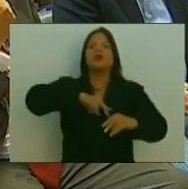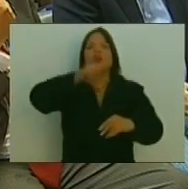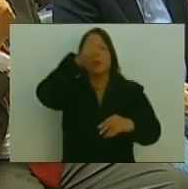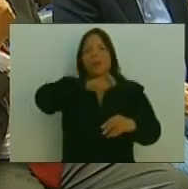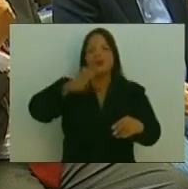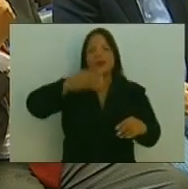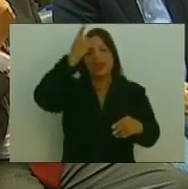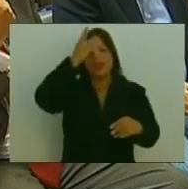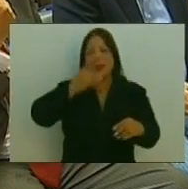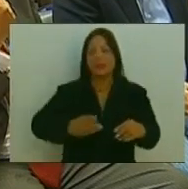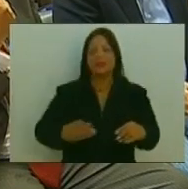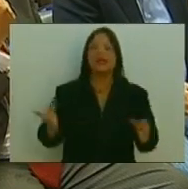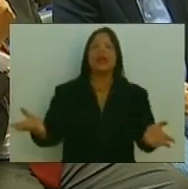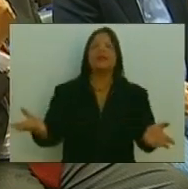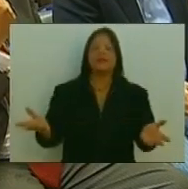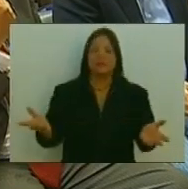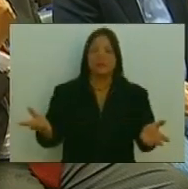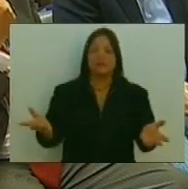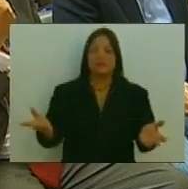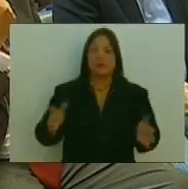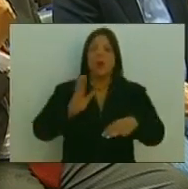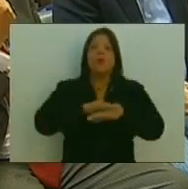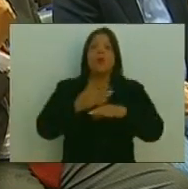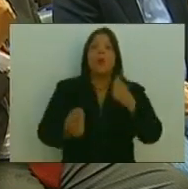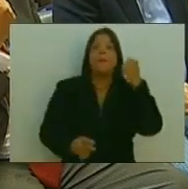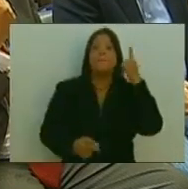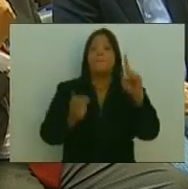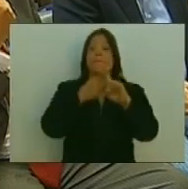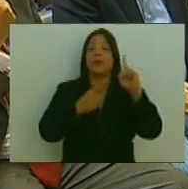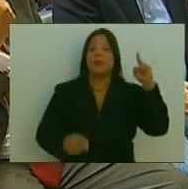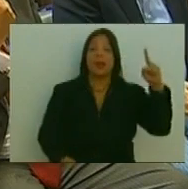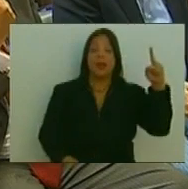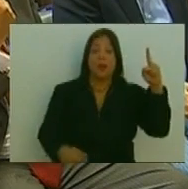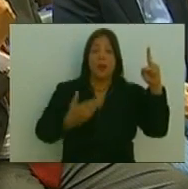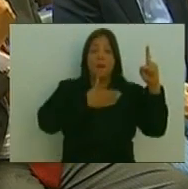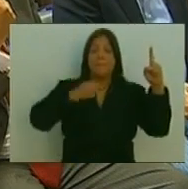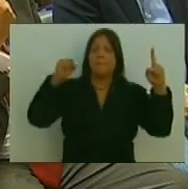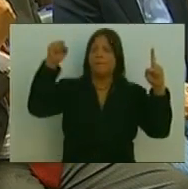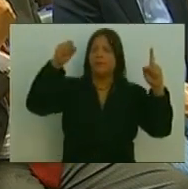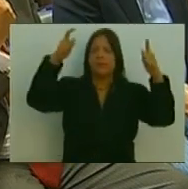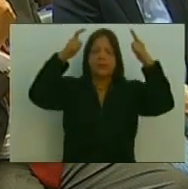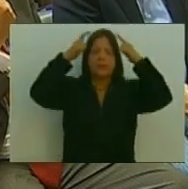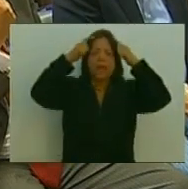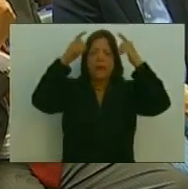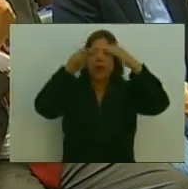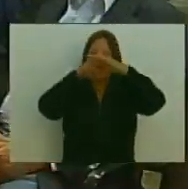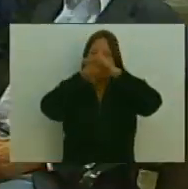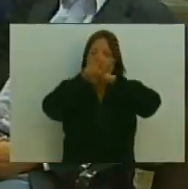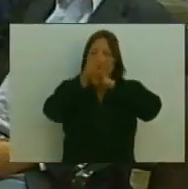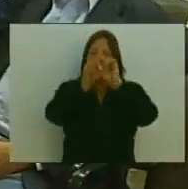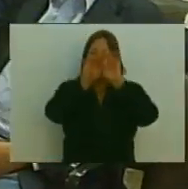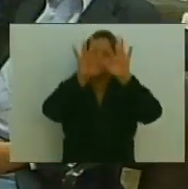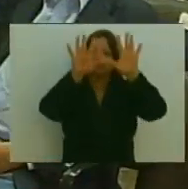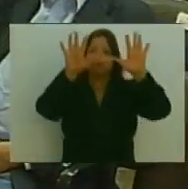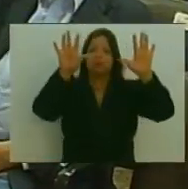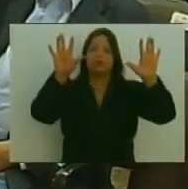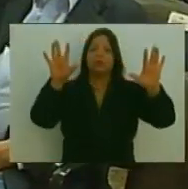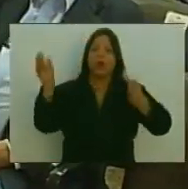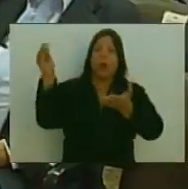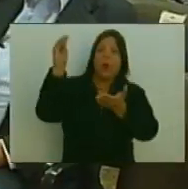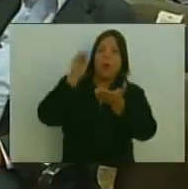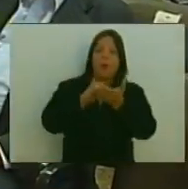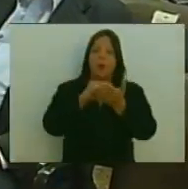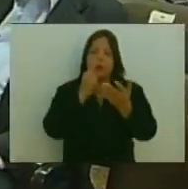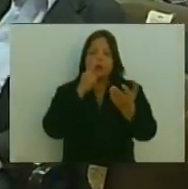con discapacidad. Porque primero, ese comandante Chávez tan visionario nos puso en el ojo